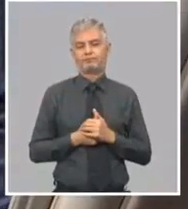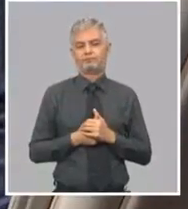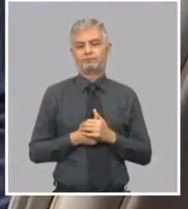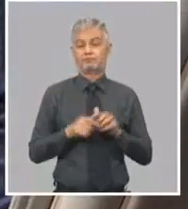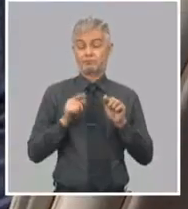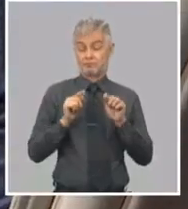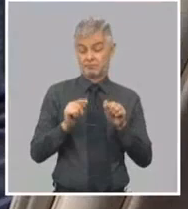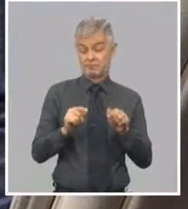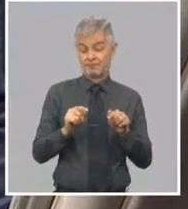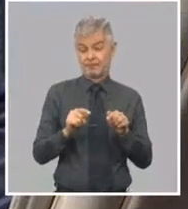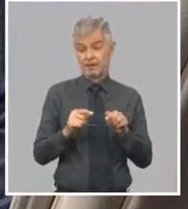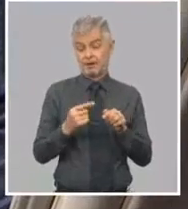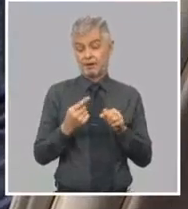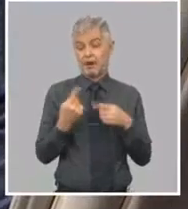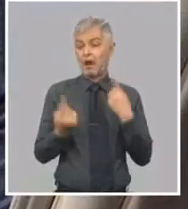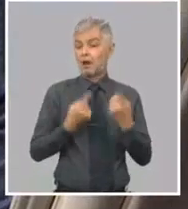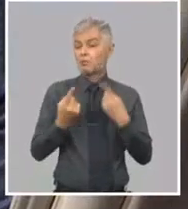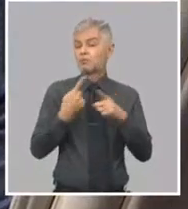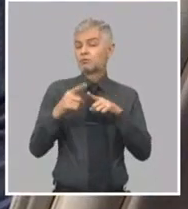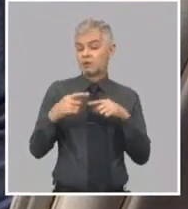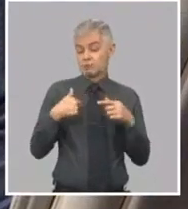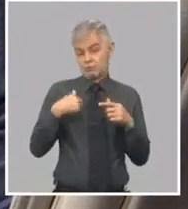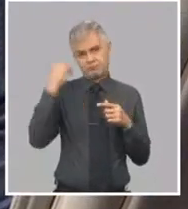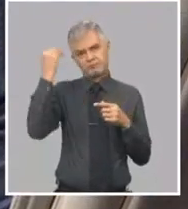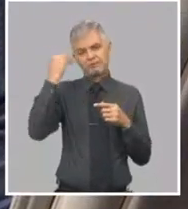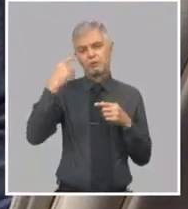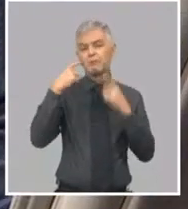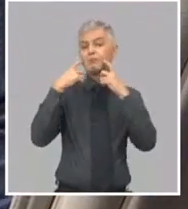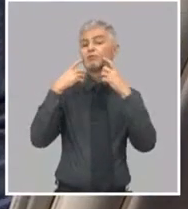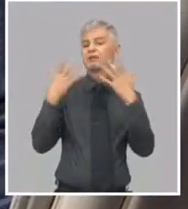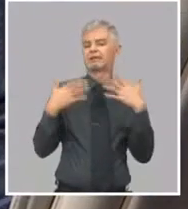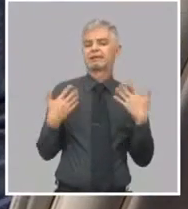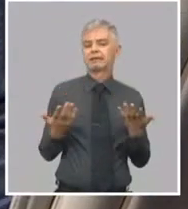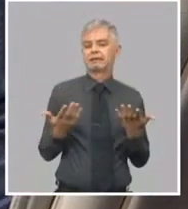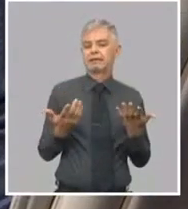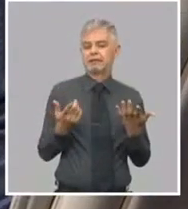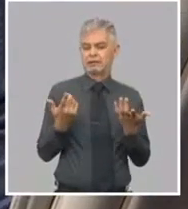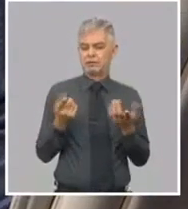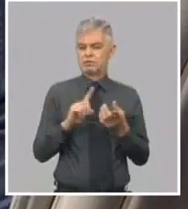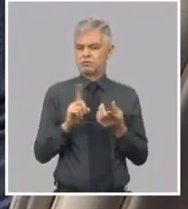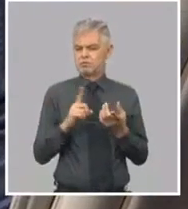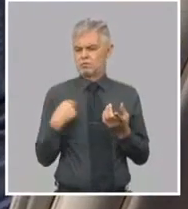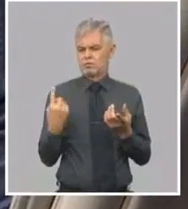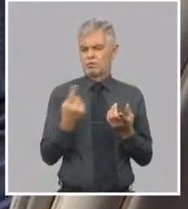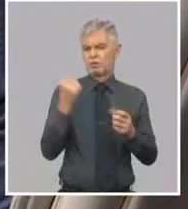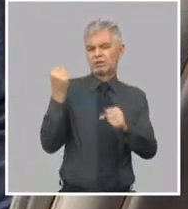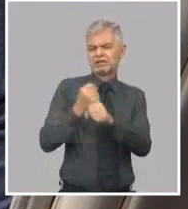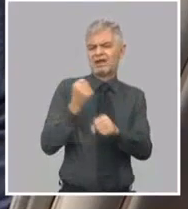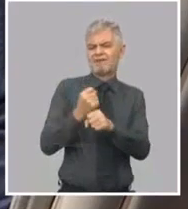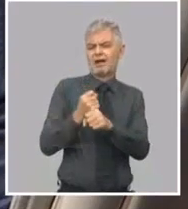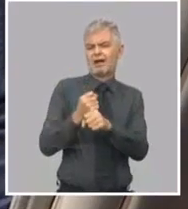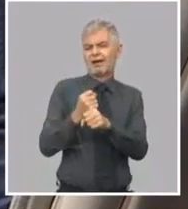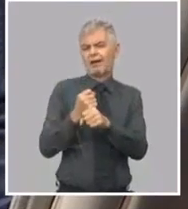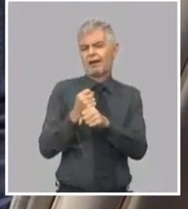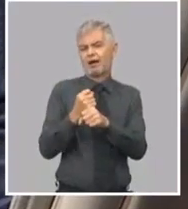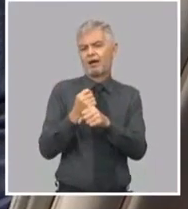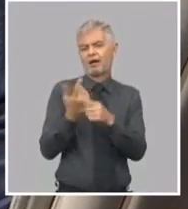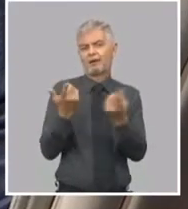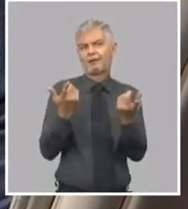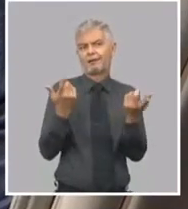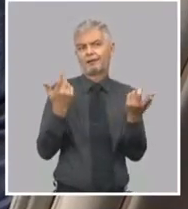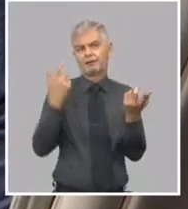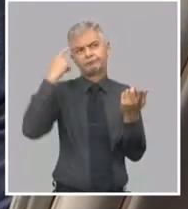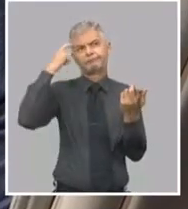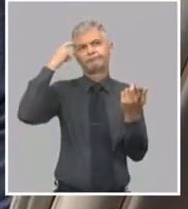al menos a mí me resulta muy importante el hecho de que no se trabaja desfasado la realidad y